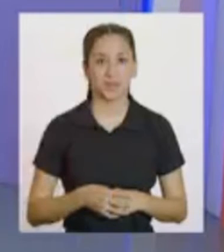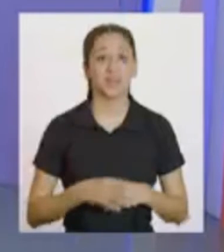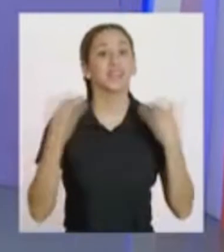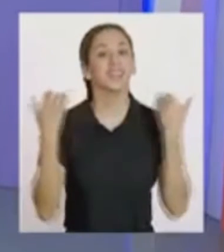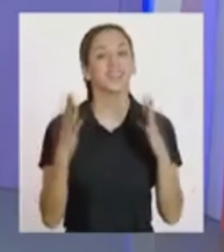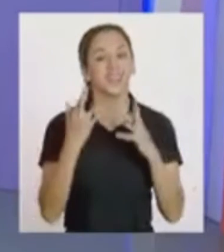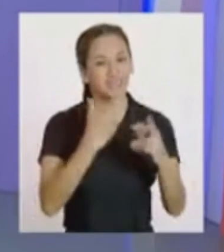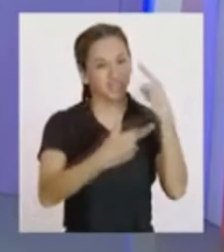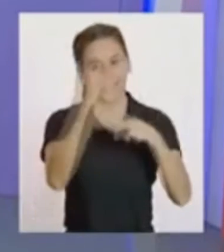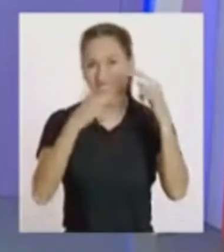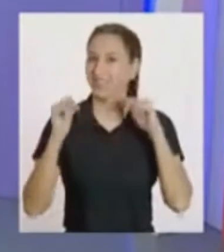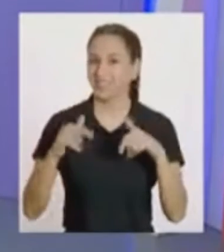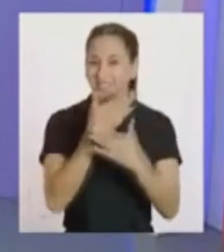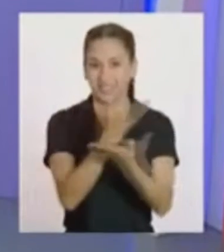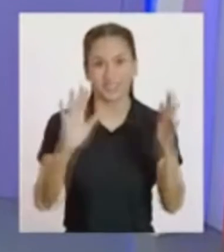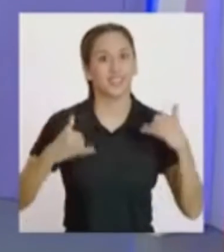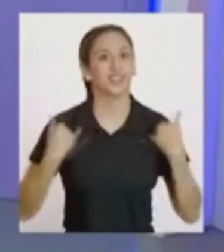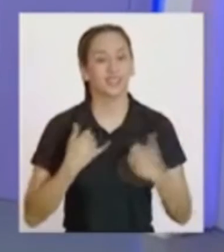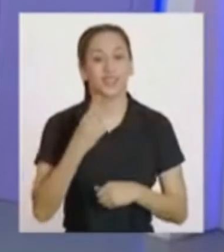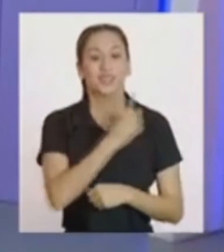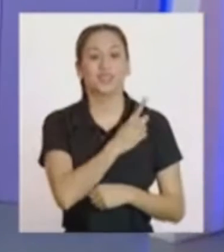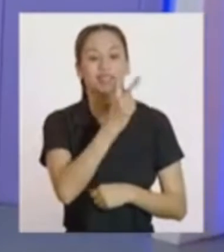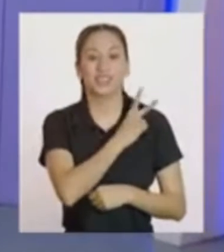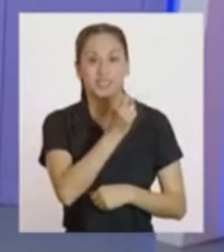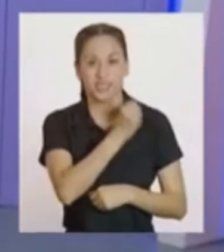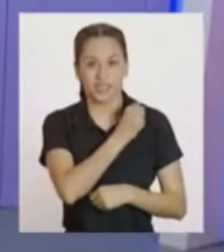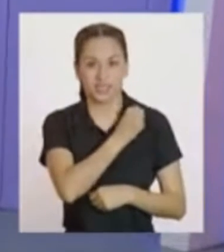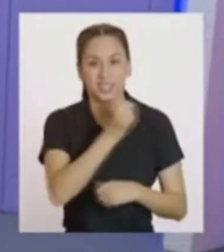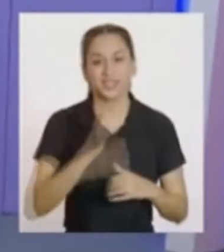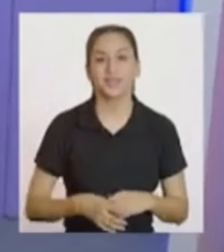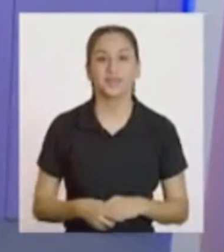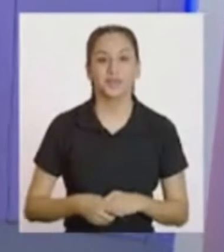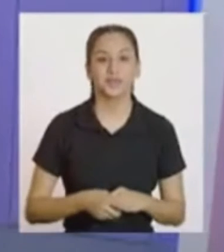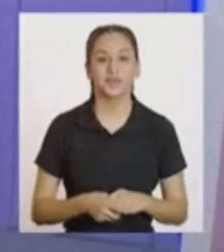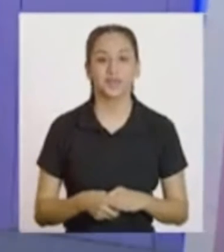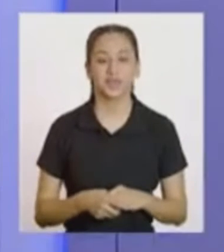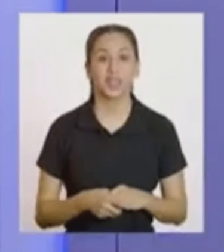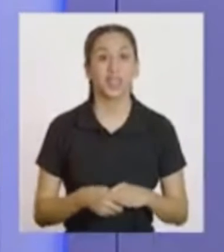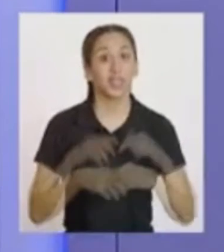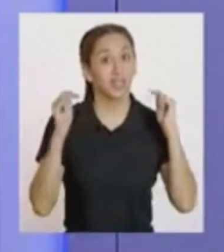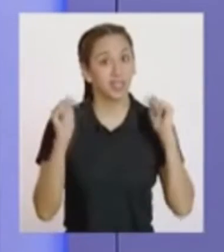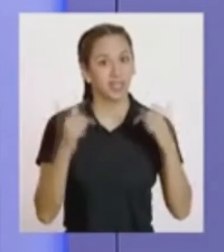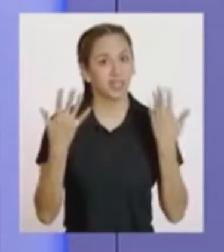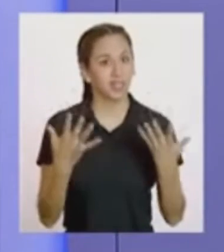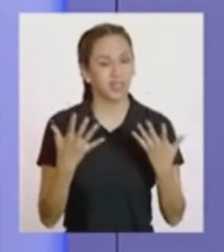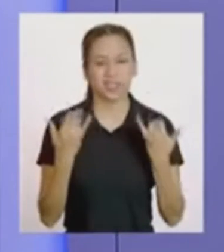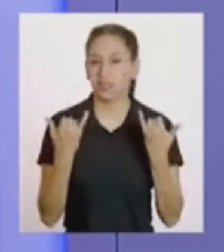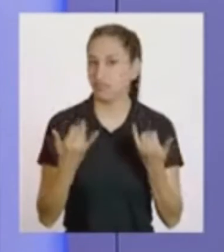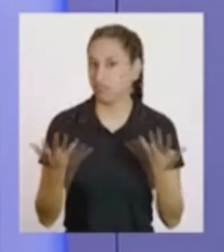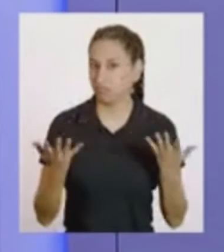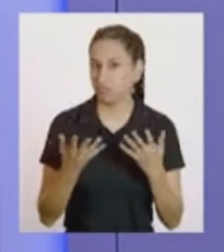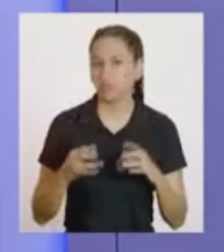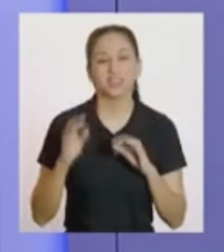Y estamos de vuelta, chicas y chicos, de primero y segundo de secundaria. Estamos el día de